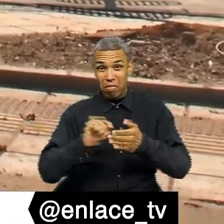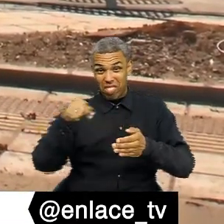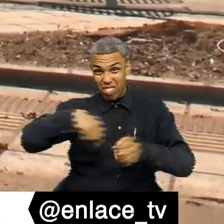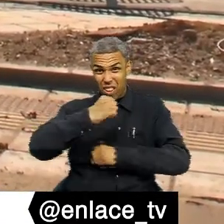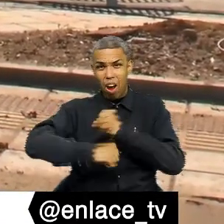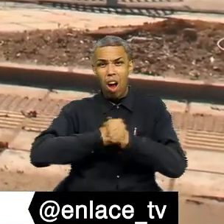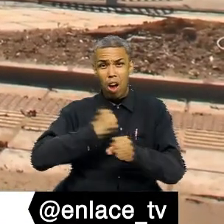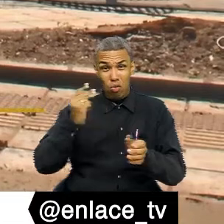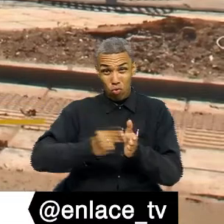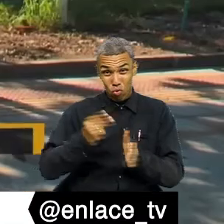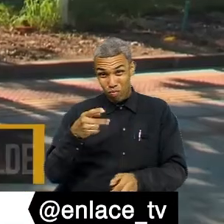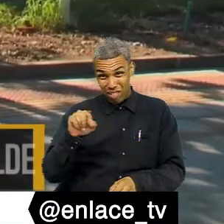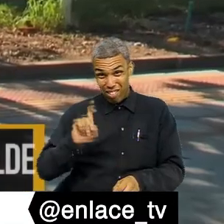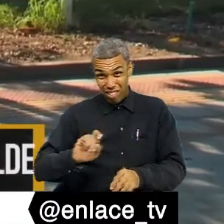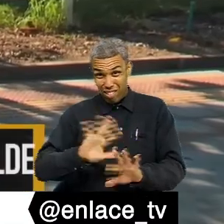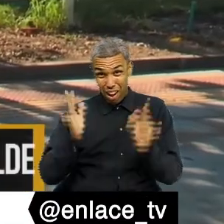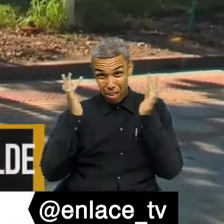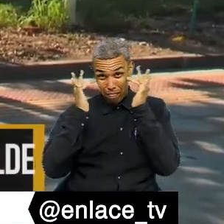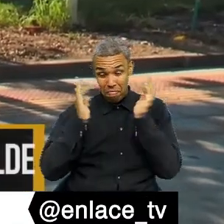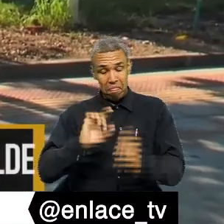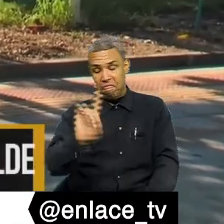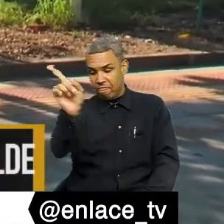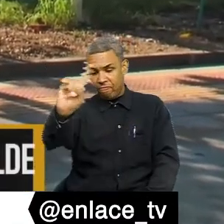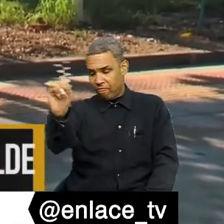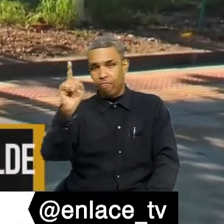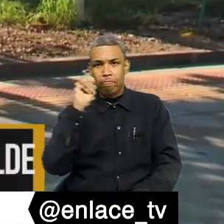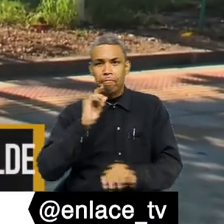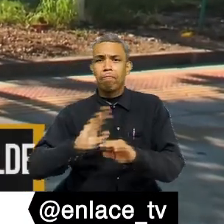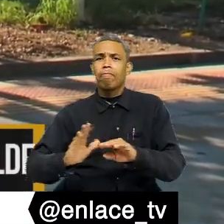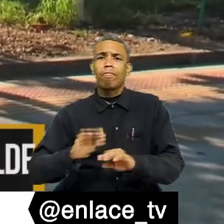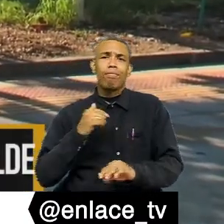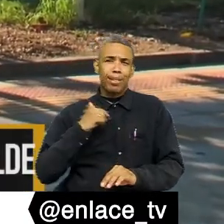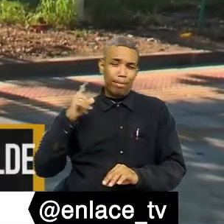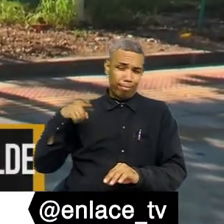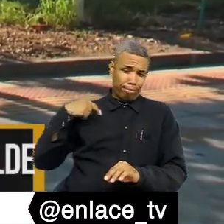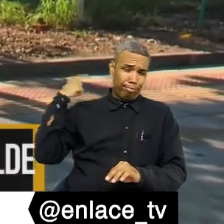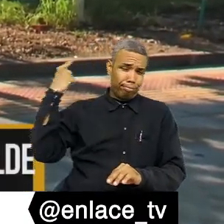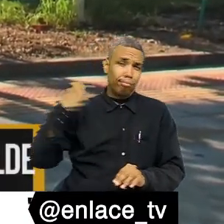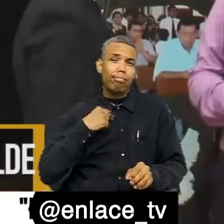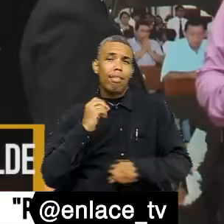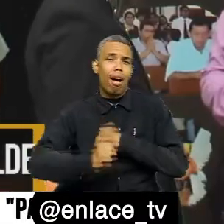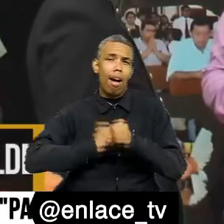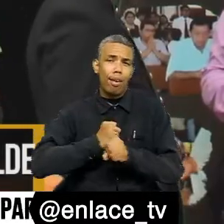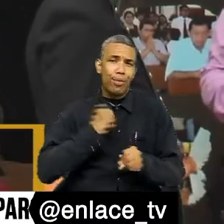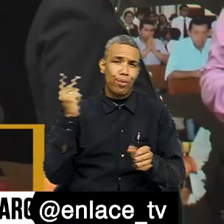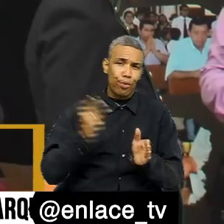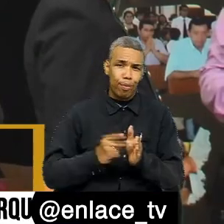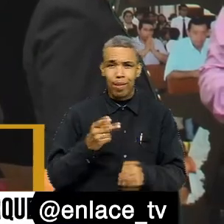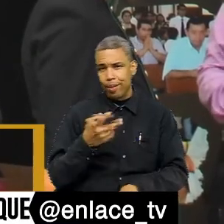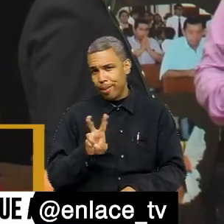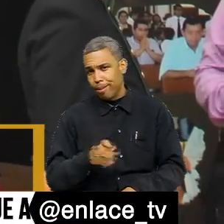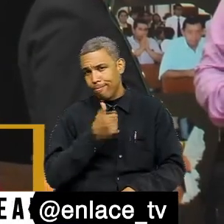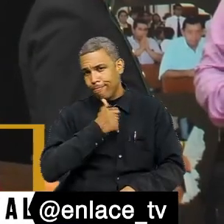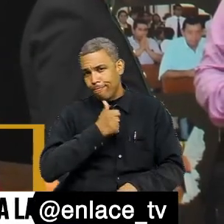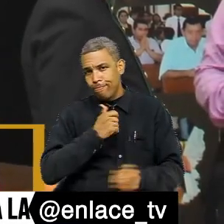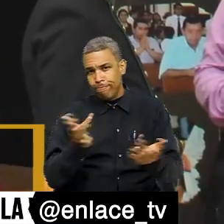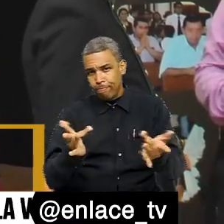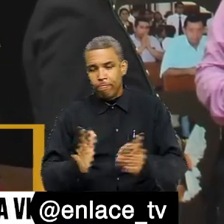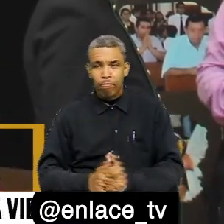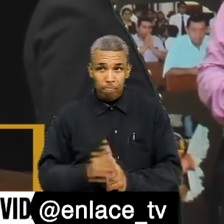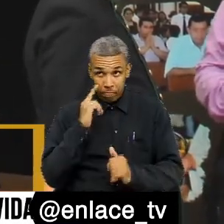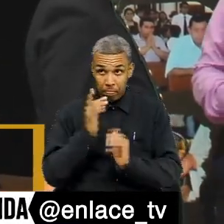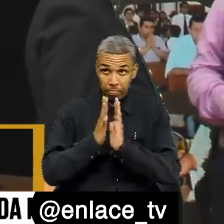habrá que esperar otros meses más para que el proyecto sea entregado a la comunidad de manera satisfactoria. Pero todas las fechas